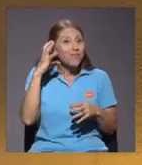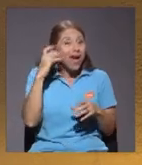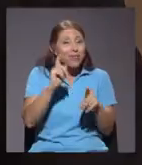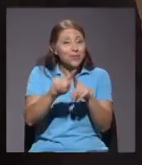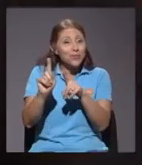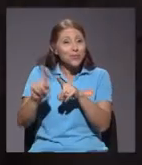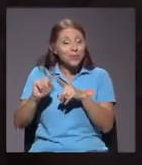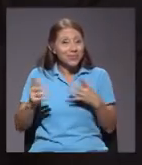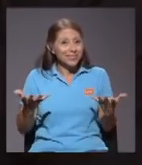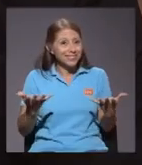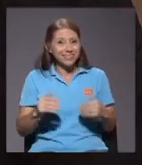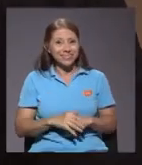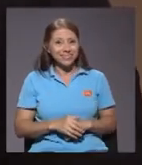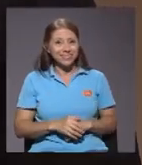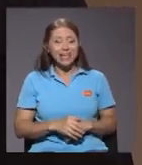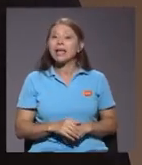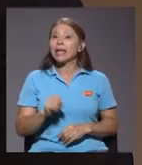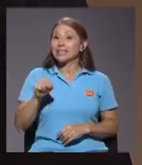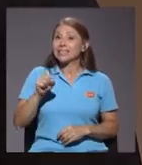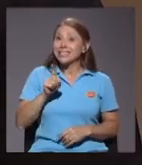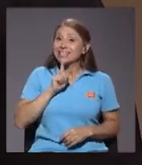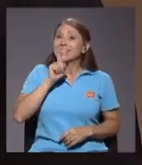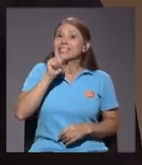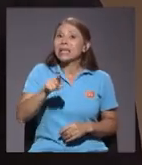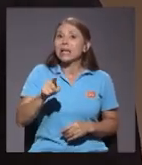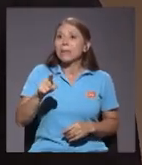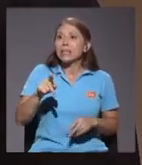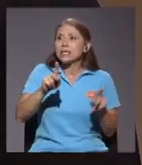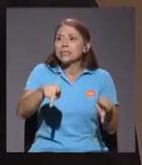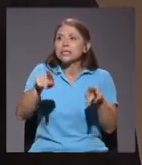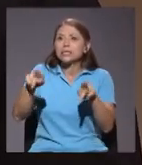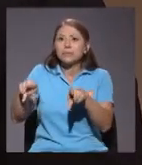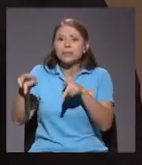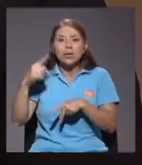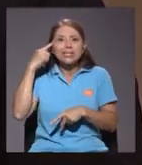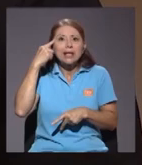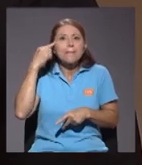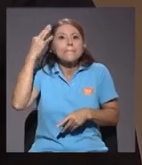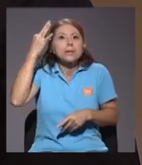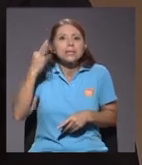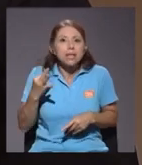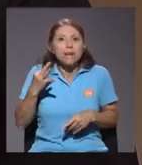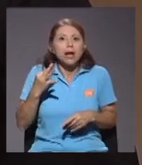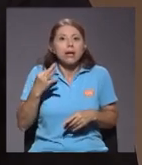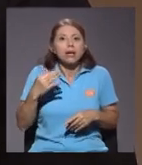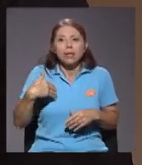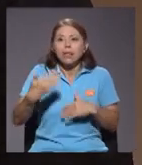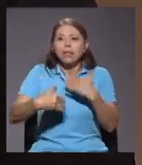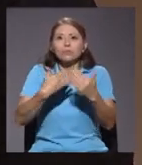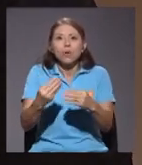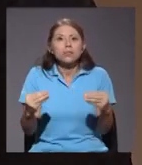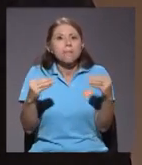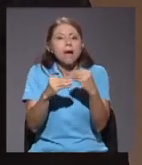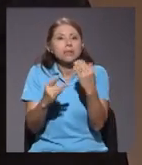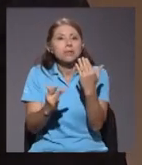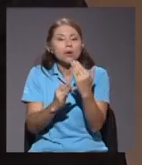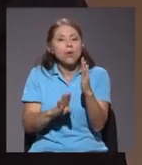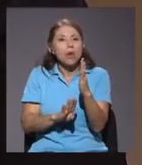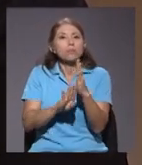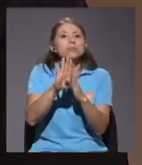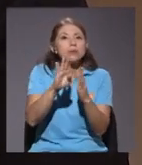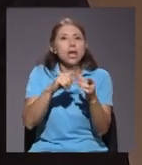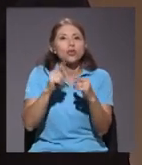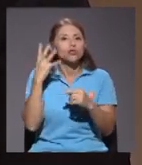sí pero es que es que ciertamente era previsible que la radio desapareciera digamos desde un punto de vista muy lógico la radio era